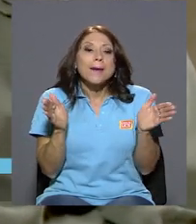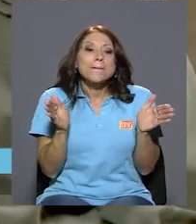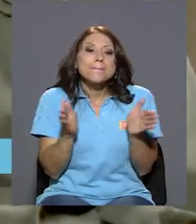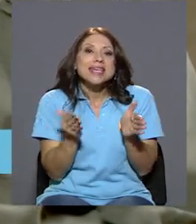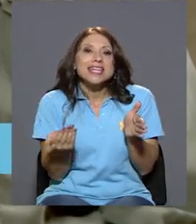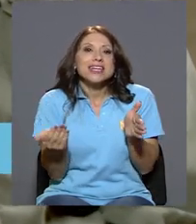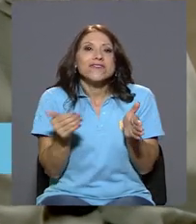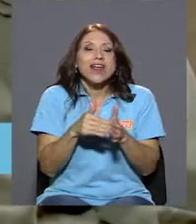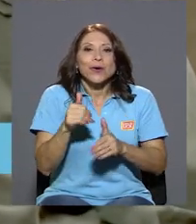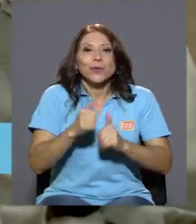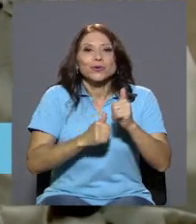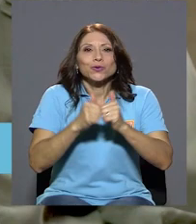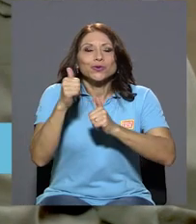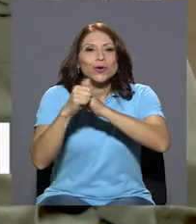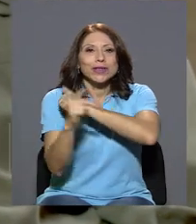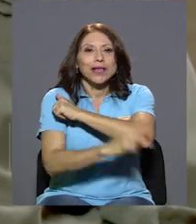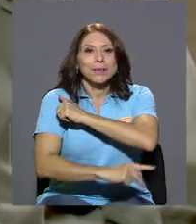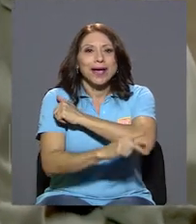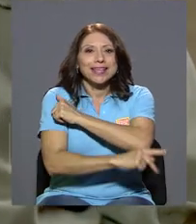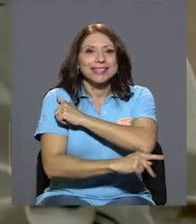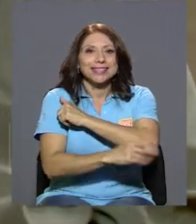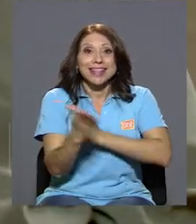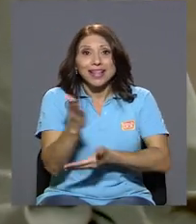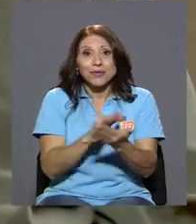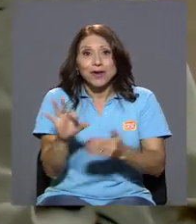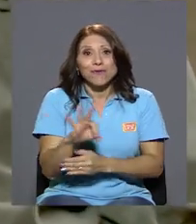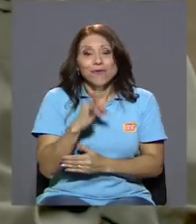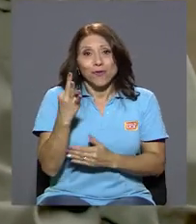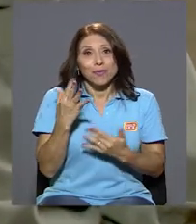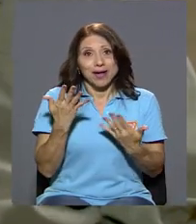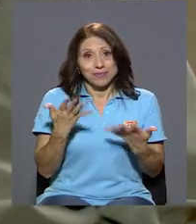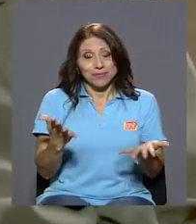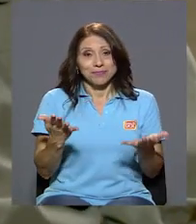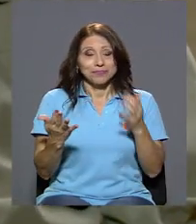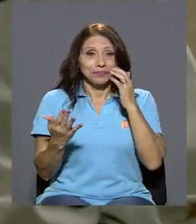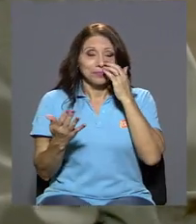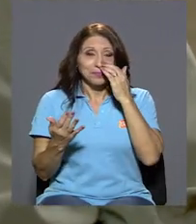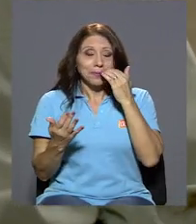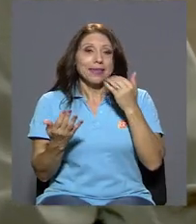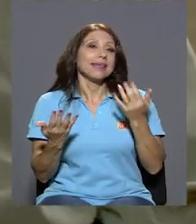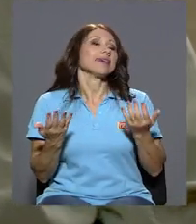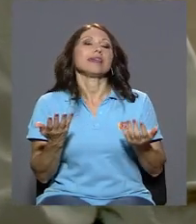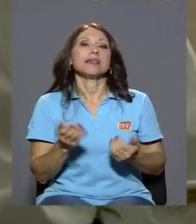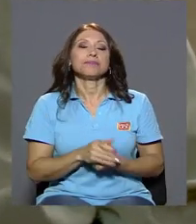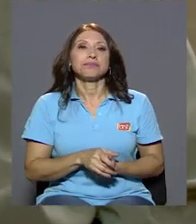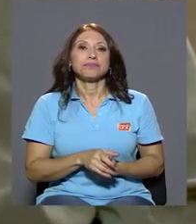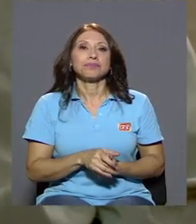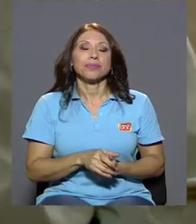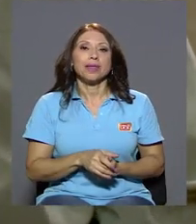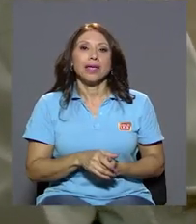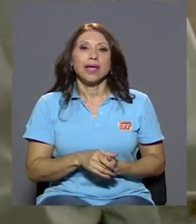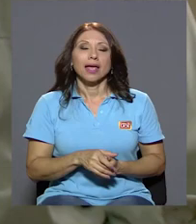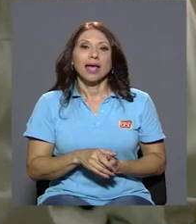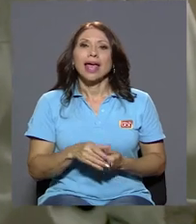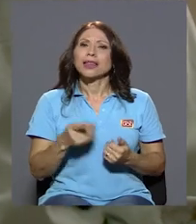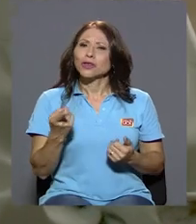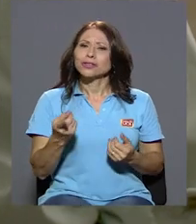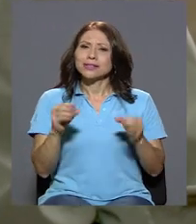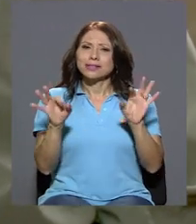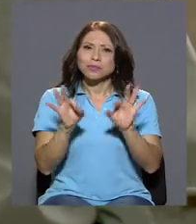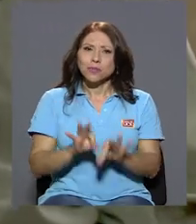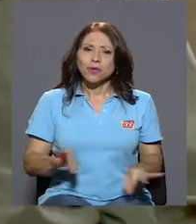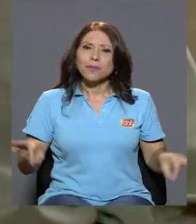reconstrucción del país verdad de algún modo por lo menos del sector más preclaro y entonces